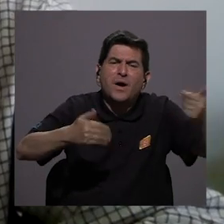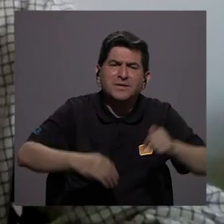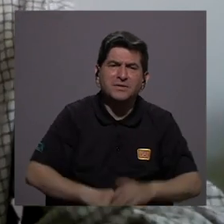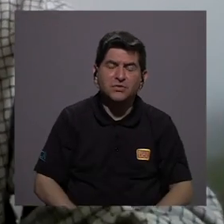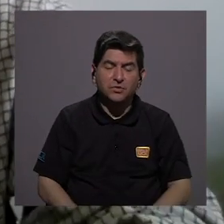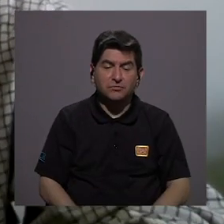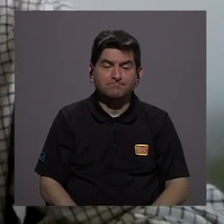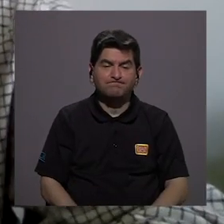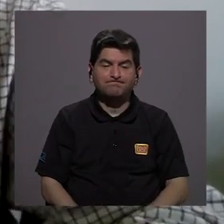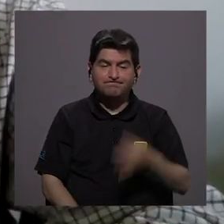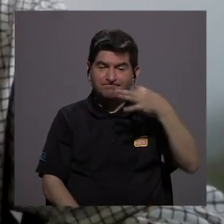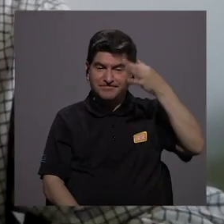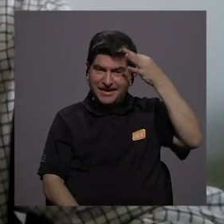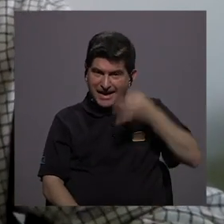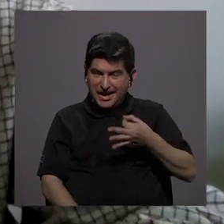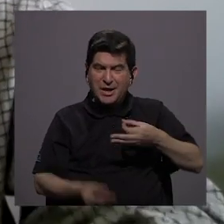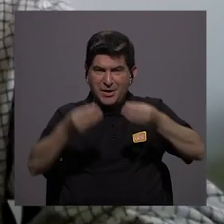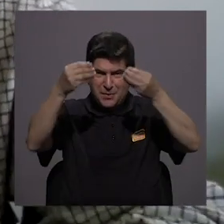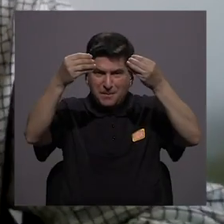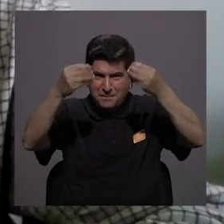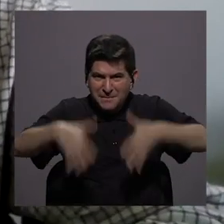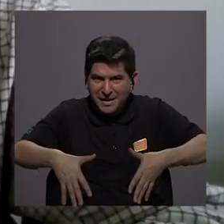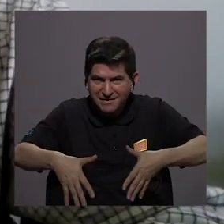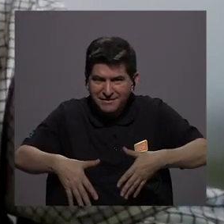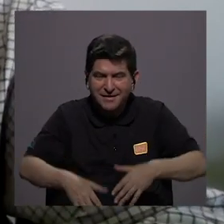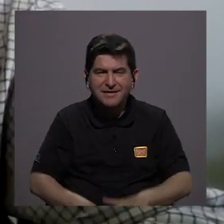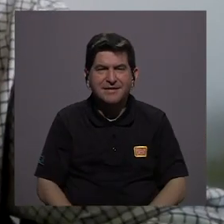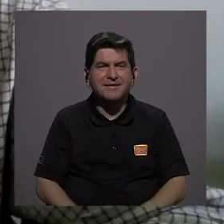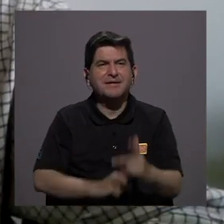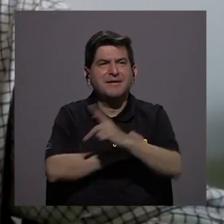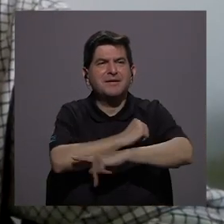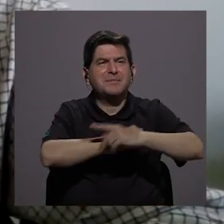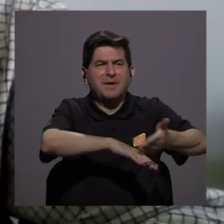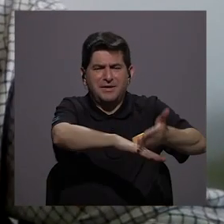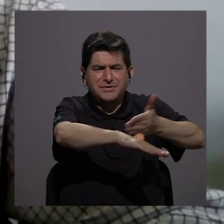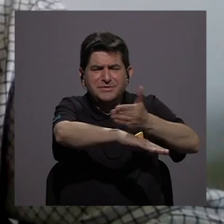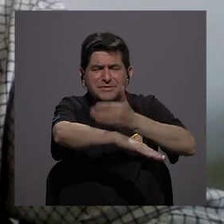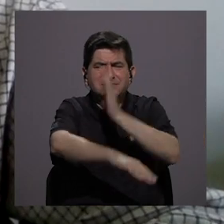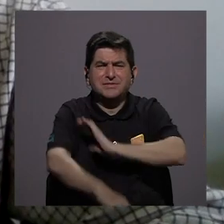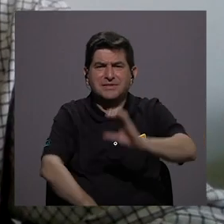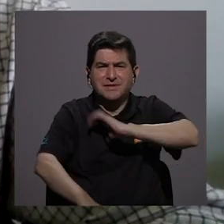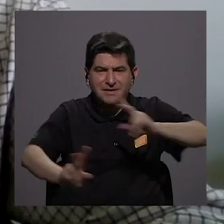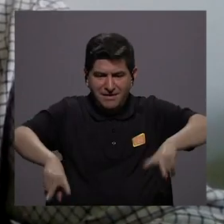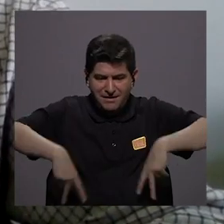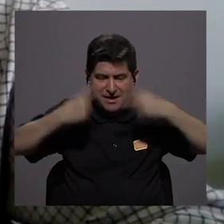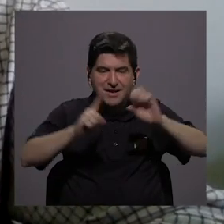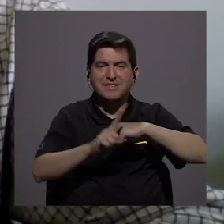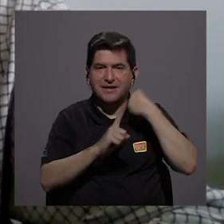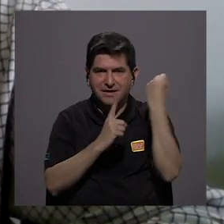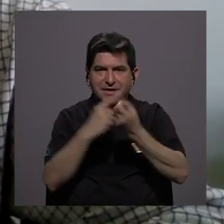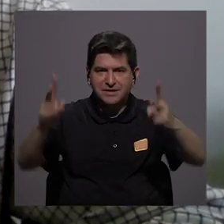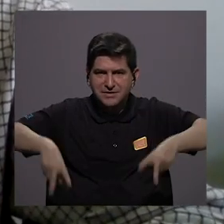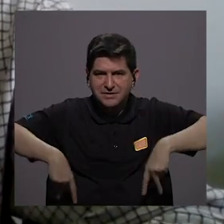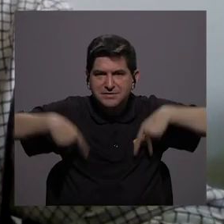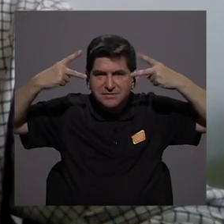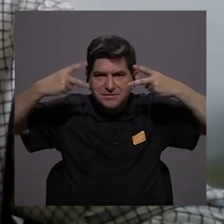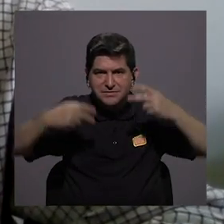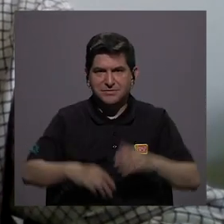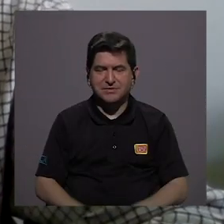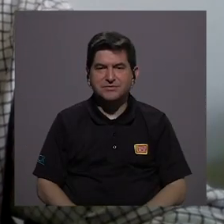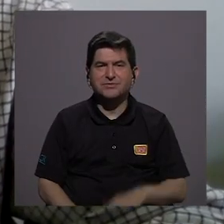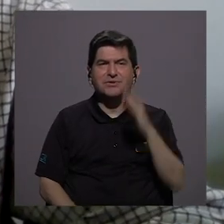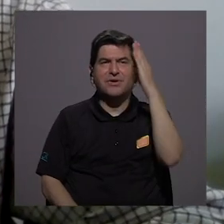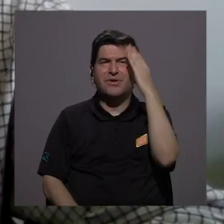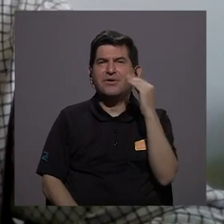Yo creo que la perdimos conforme, cuando un país va mejorando en su calidad de vida y en sus condiciones de vida,